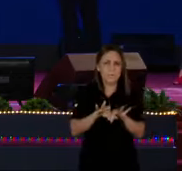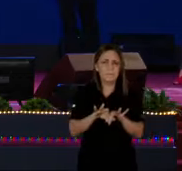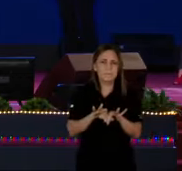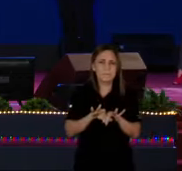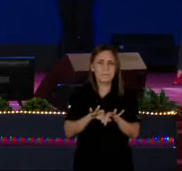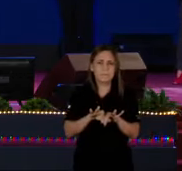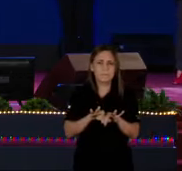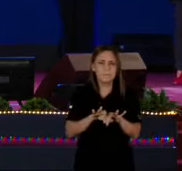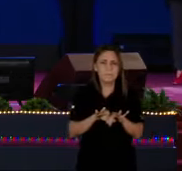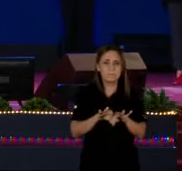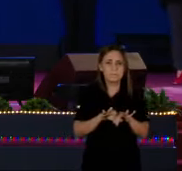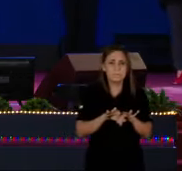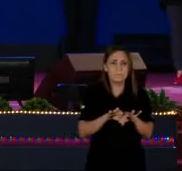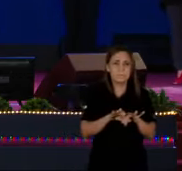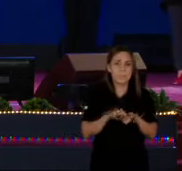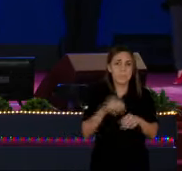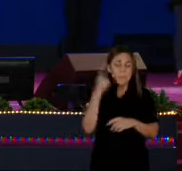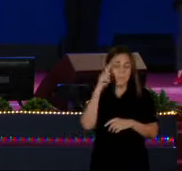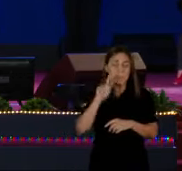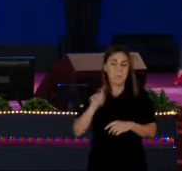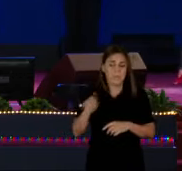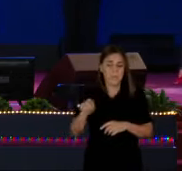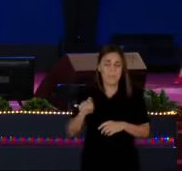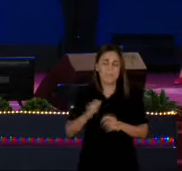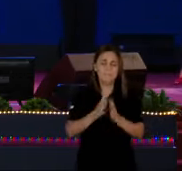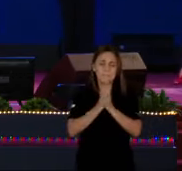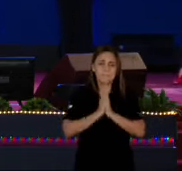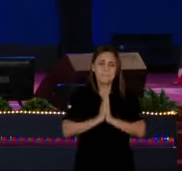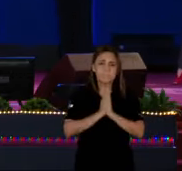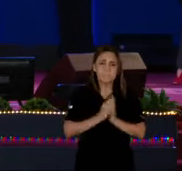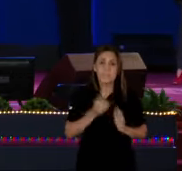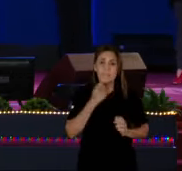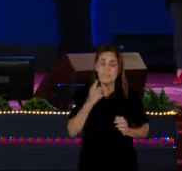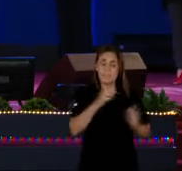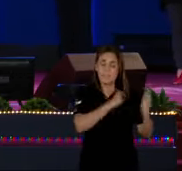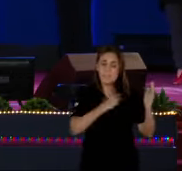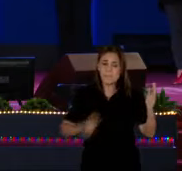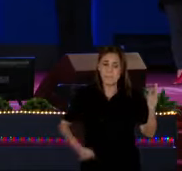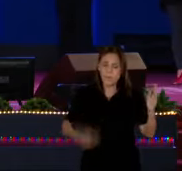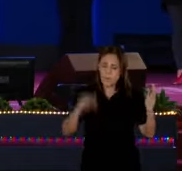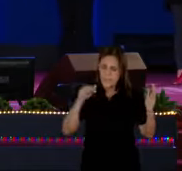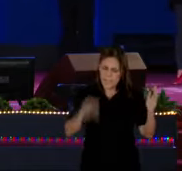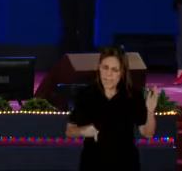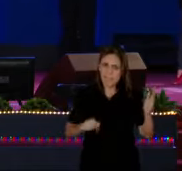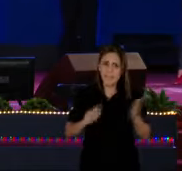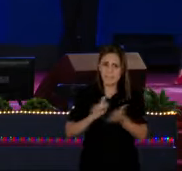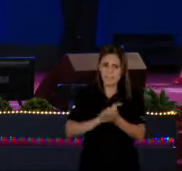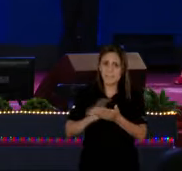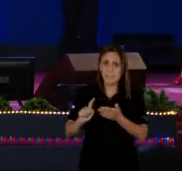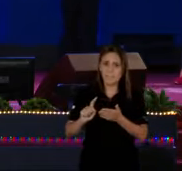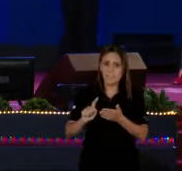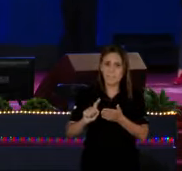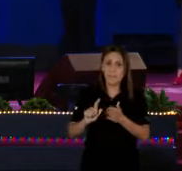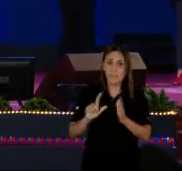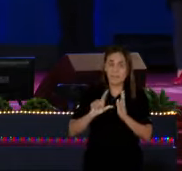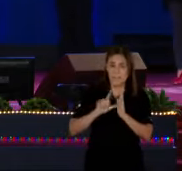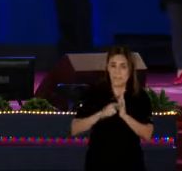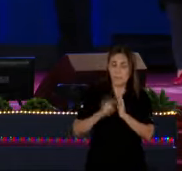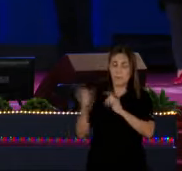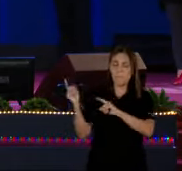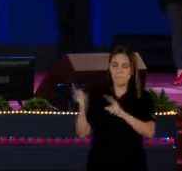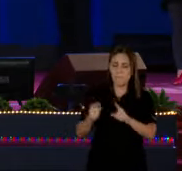de lo que él ha estado orando. Dice el Señor que esa llamada es esta semana. Y después vienen y me testifican,